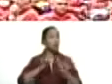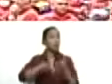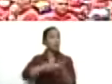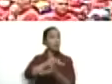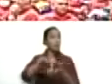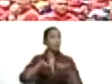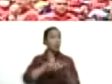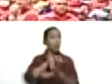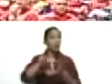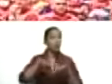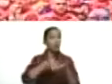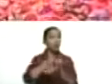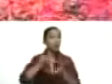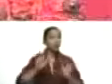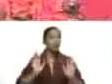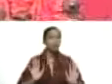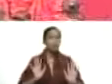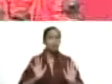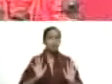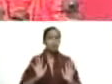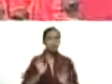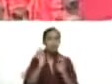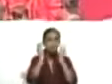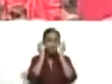nervios de acero.